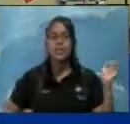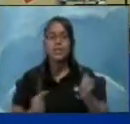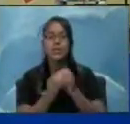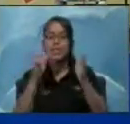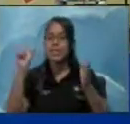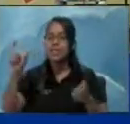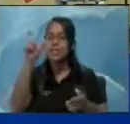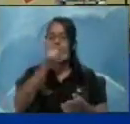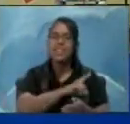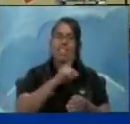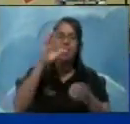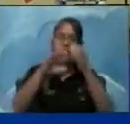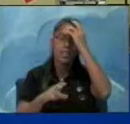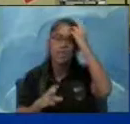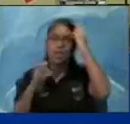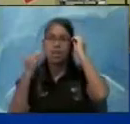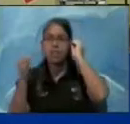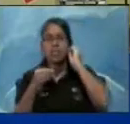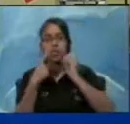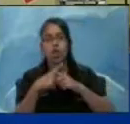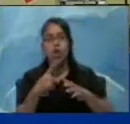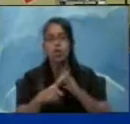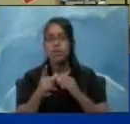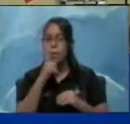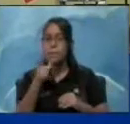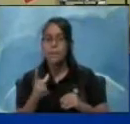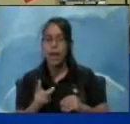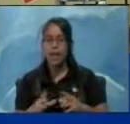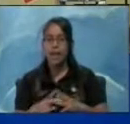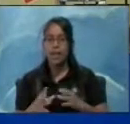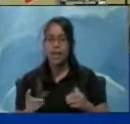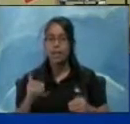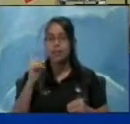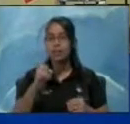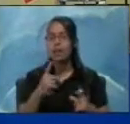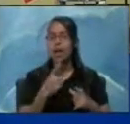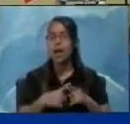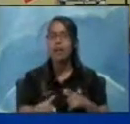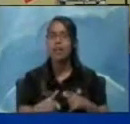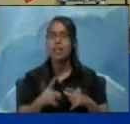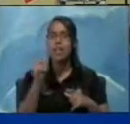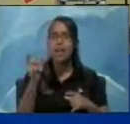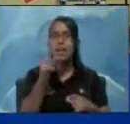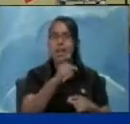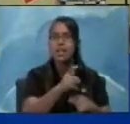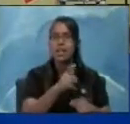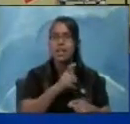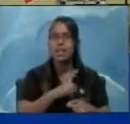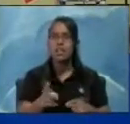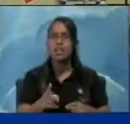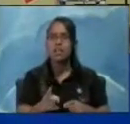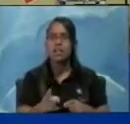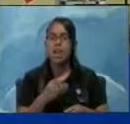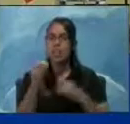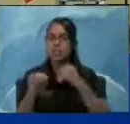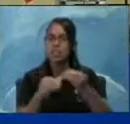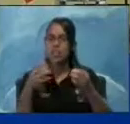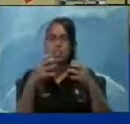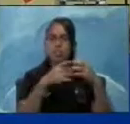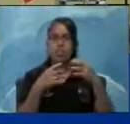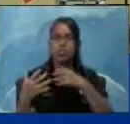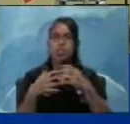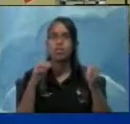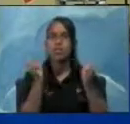andar haciendo trampa ni asaltando a los ingenuos ni haciendo negocio con